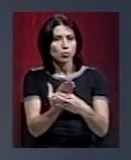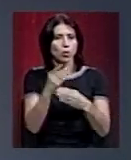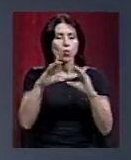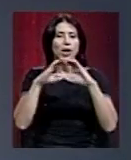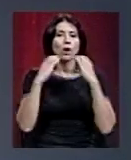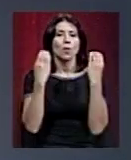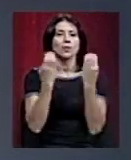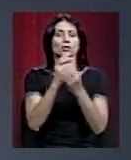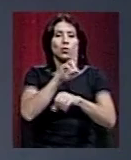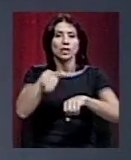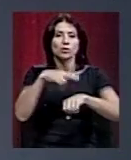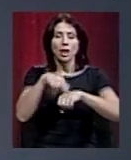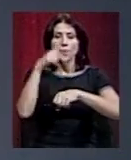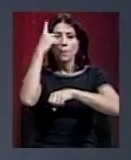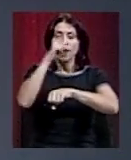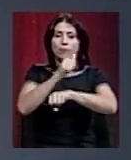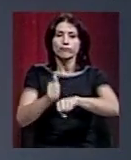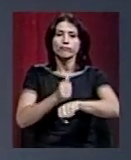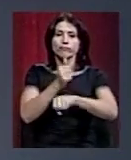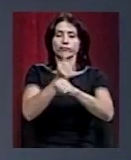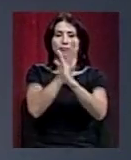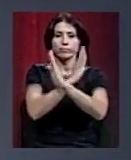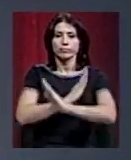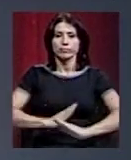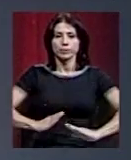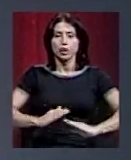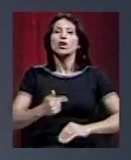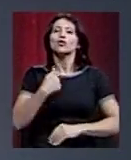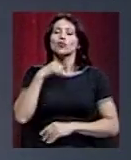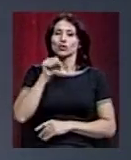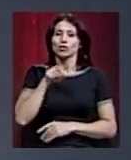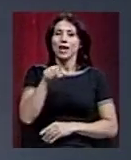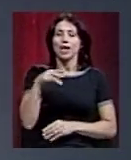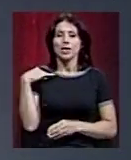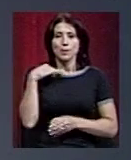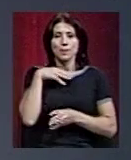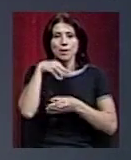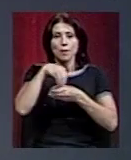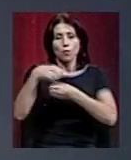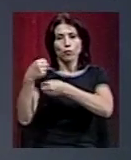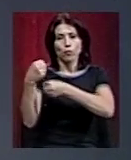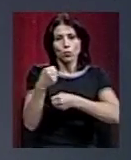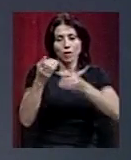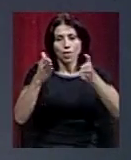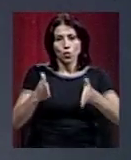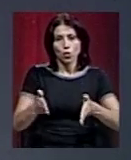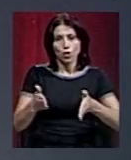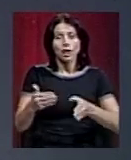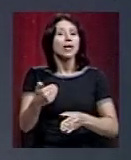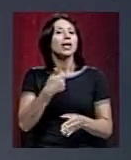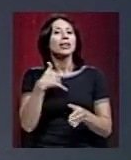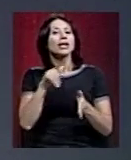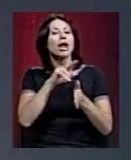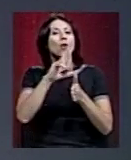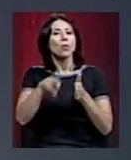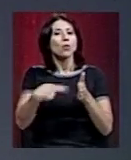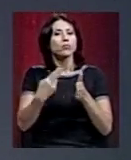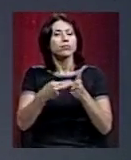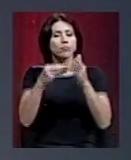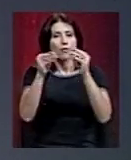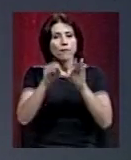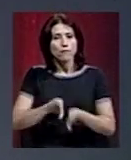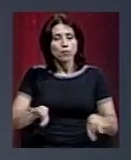la Consolidación de la Paz, de la cual sí fui miembro fundador, que tenía como papel